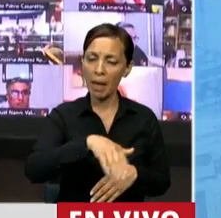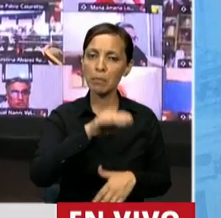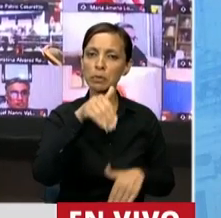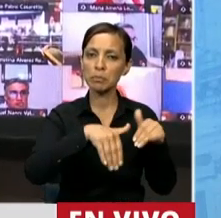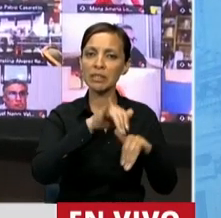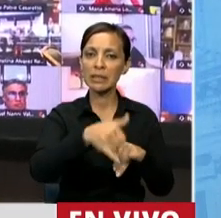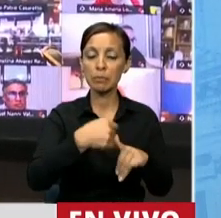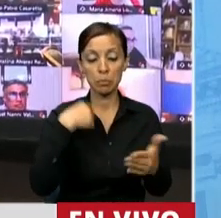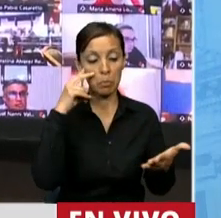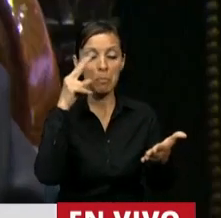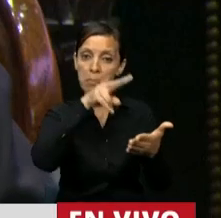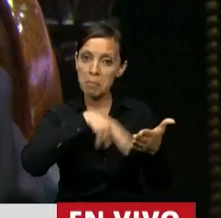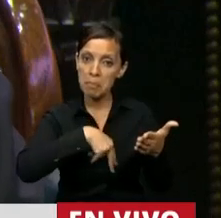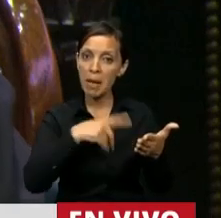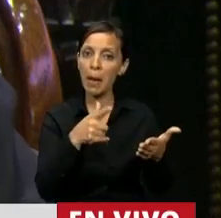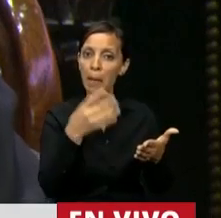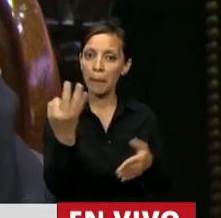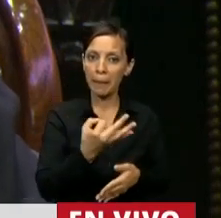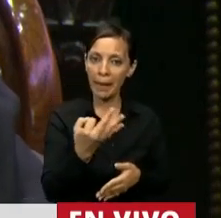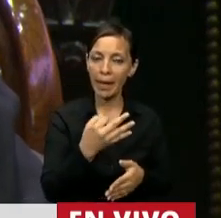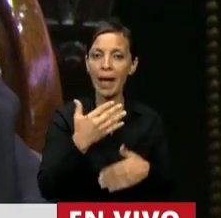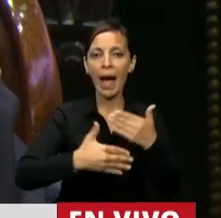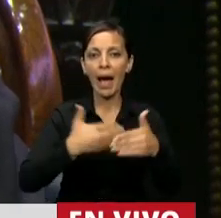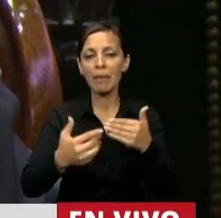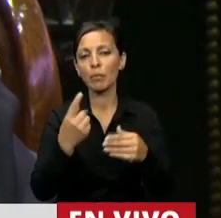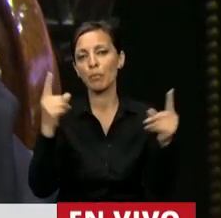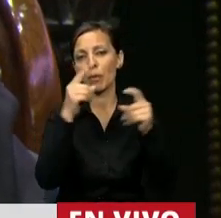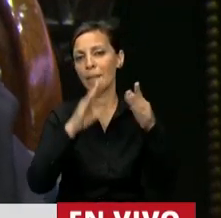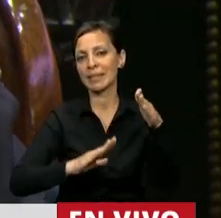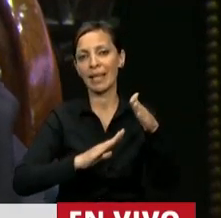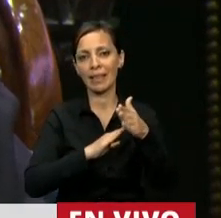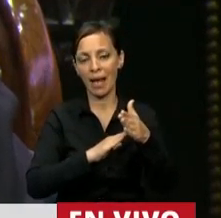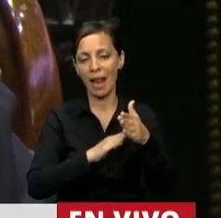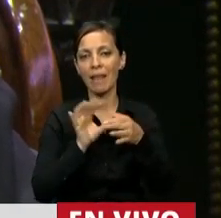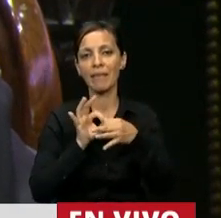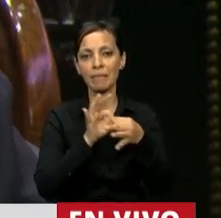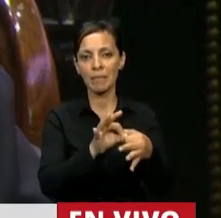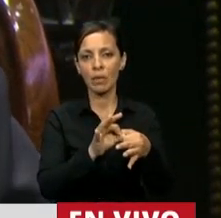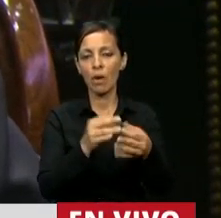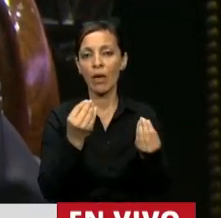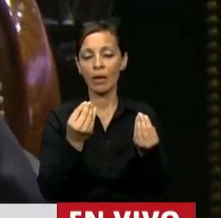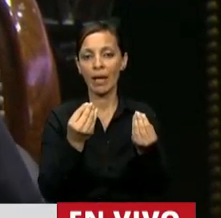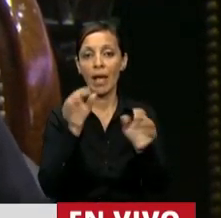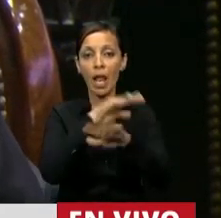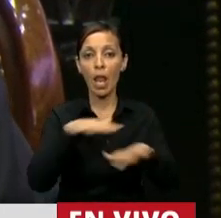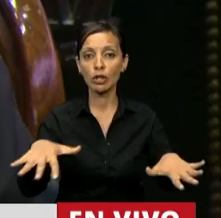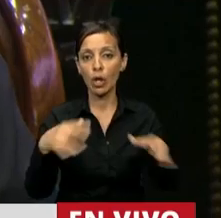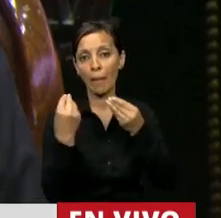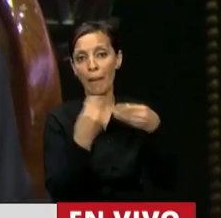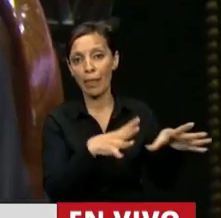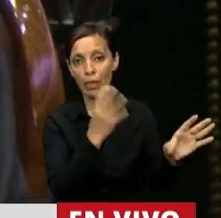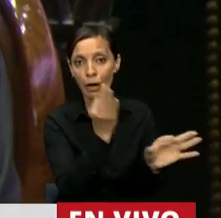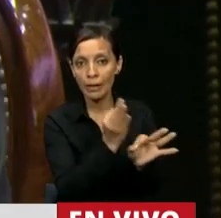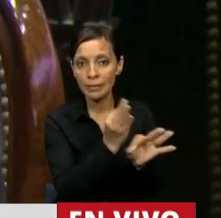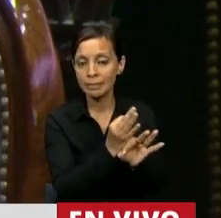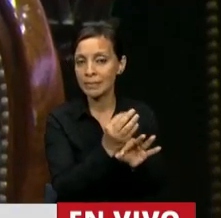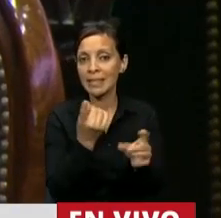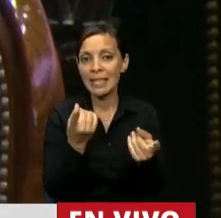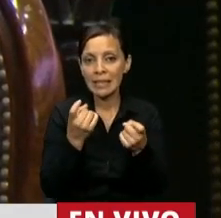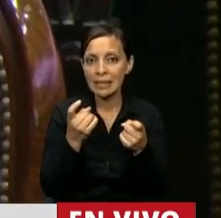porque creemos que es bueno, porque creemos que avanza en uno de los problemas centrales que tiene que ver con la deserción y en la necesidad de buscar